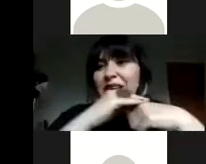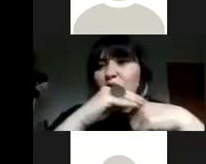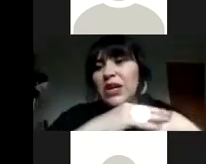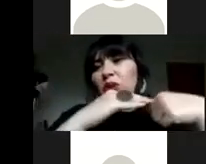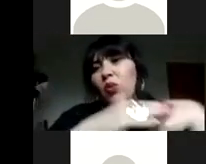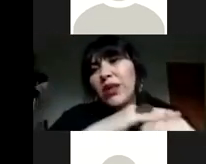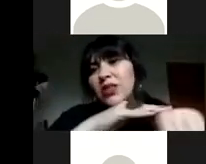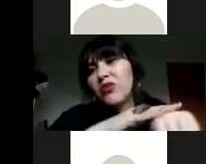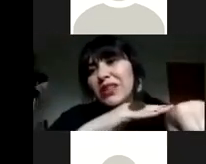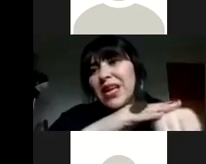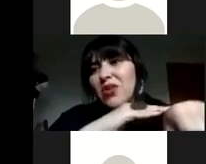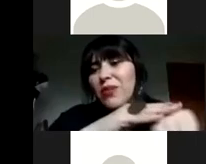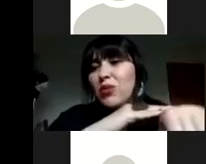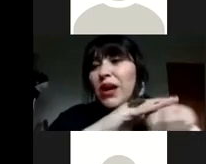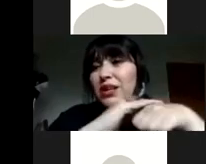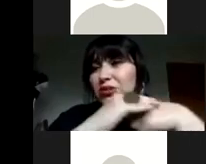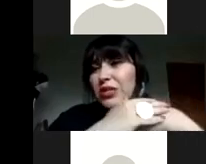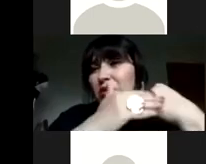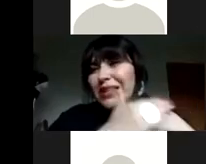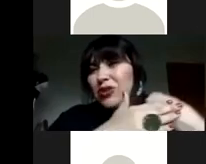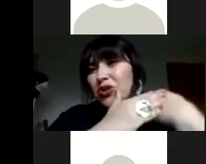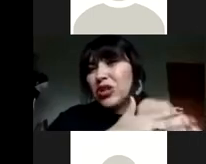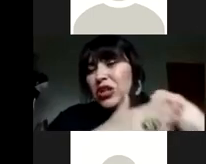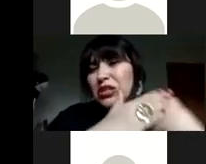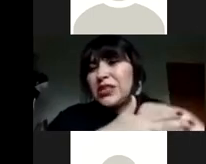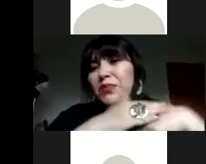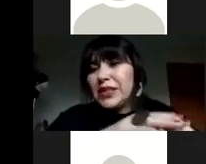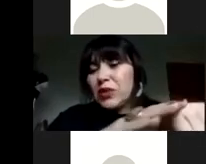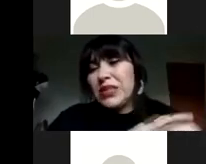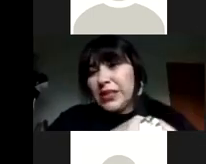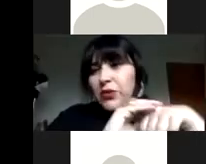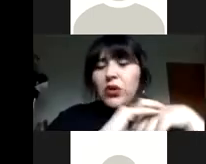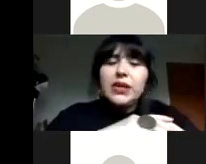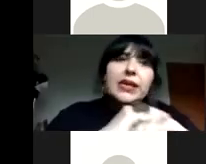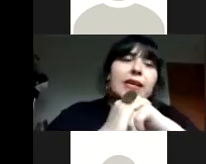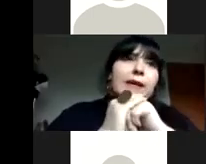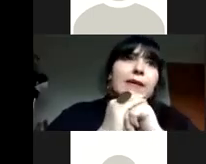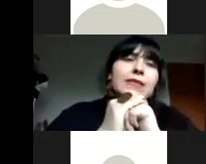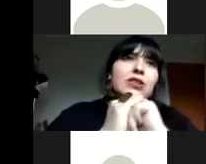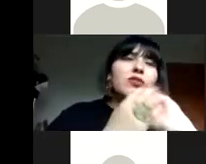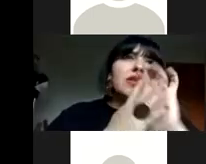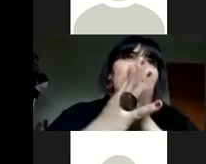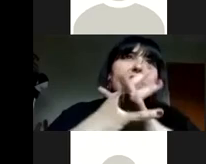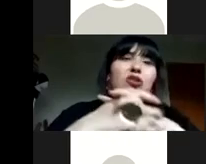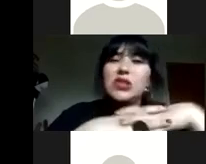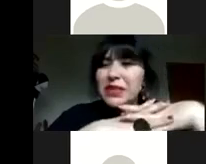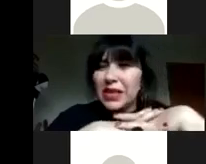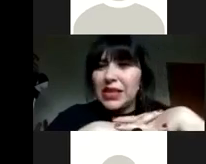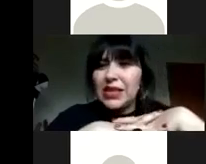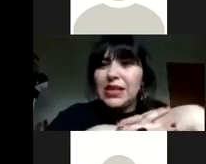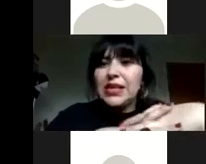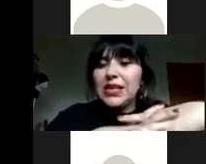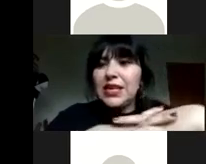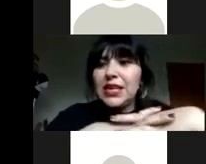en la feria libre, un ungüento basado en marihuana, ¿no es cierto?, para el dolor, para el traumatismo. Si yo me, no sé si me